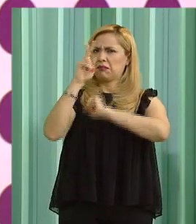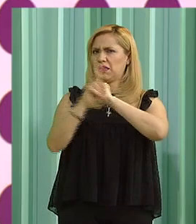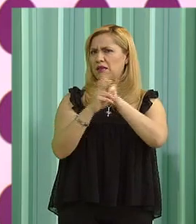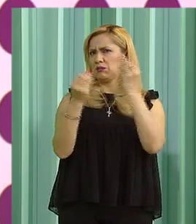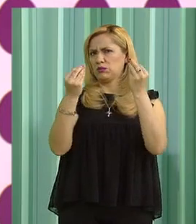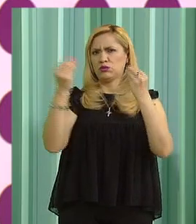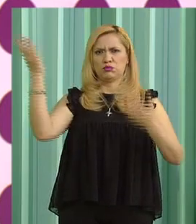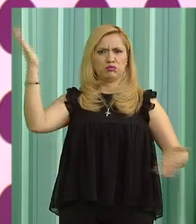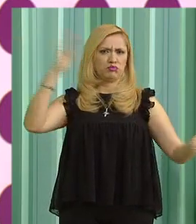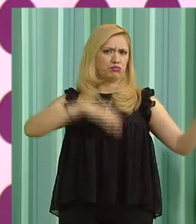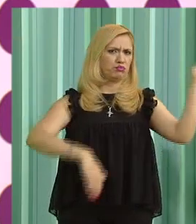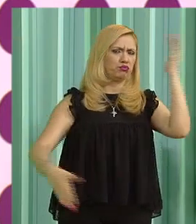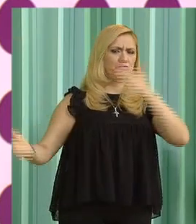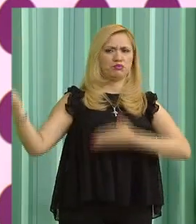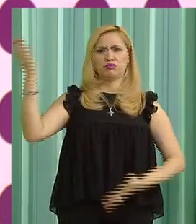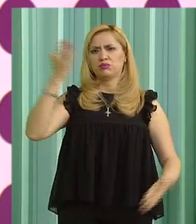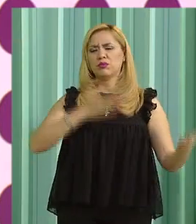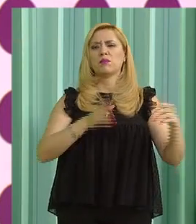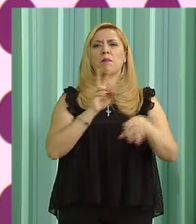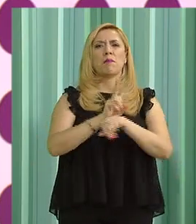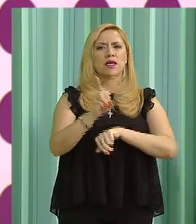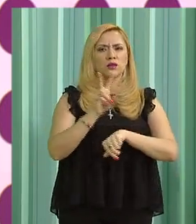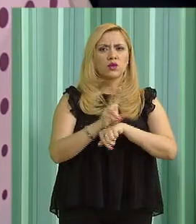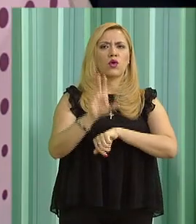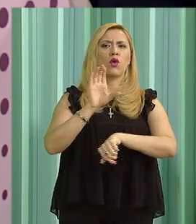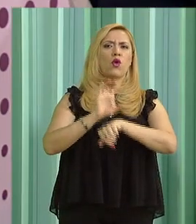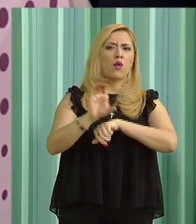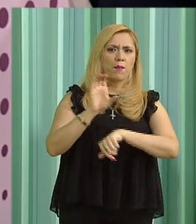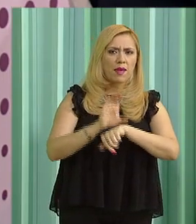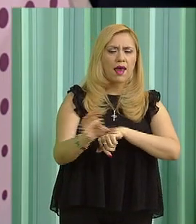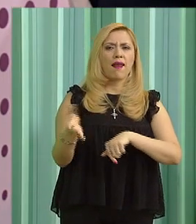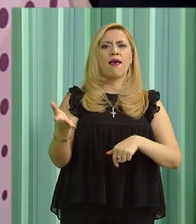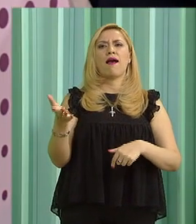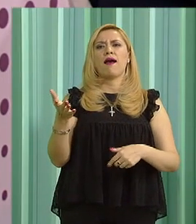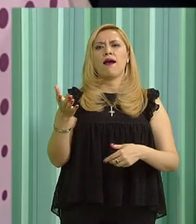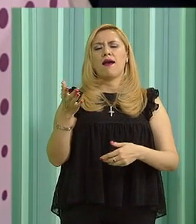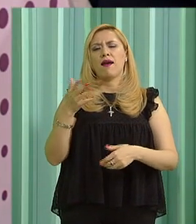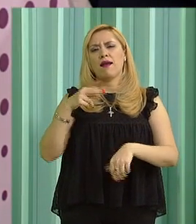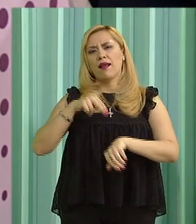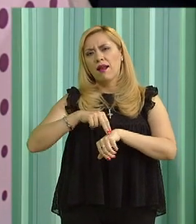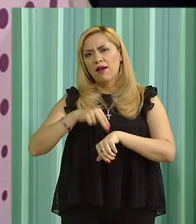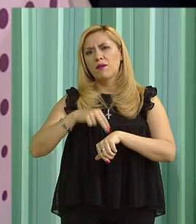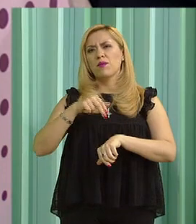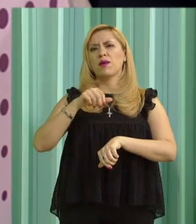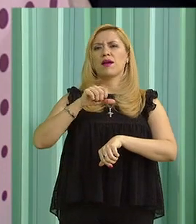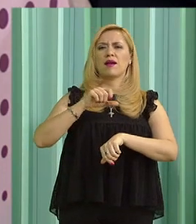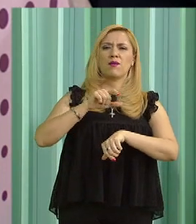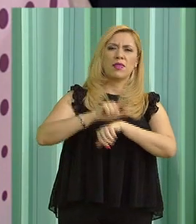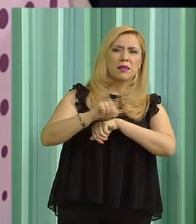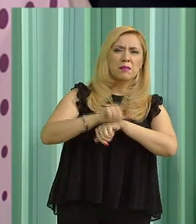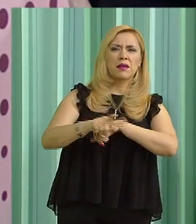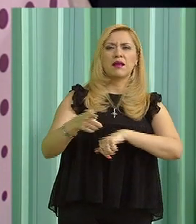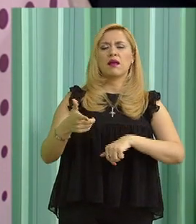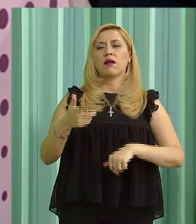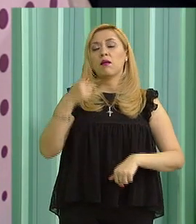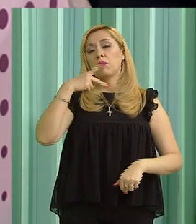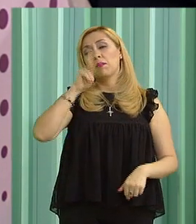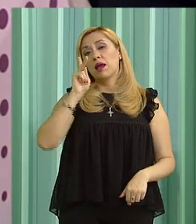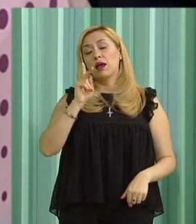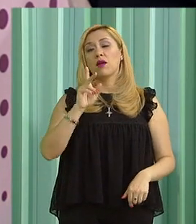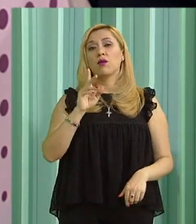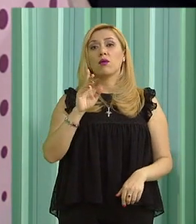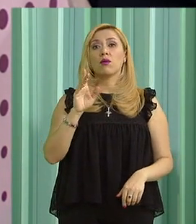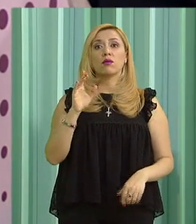¿no? Recibimos población venezolana, colombiana, centroamericana, por supuesto, pero también tenemos algunos perfiles que a lo mejor